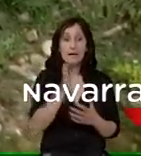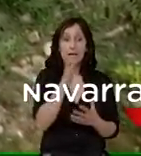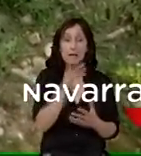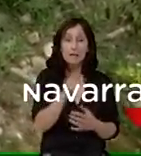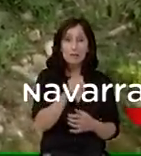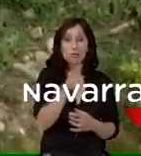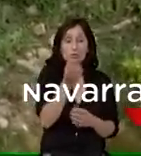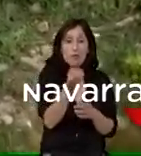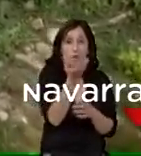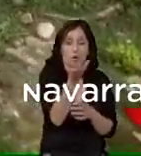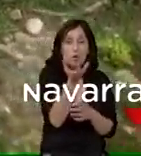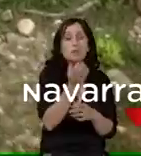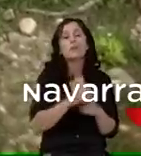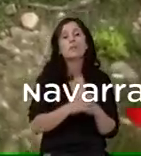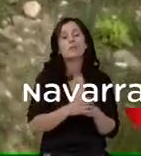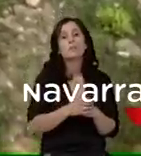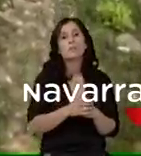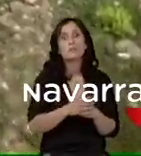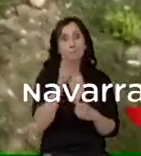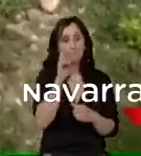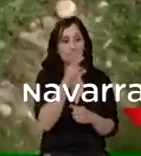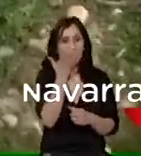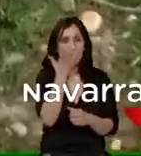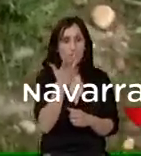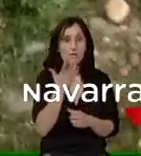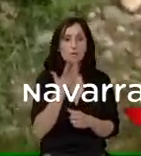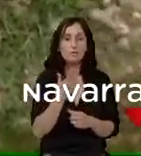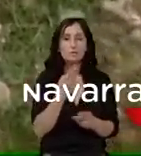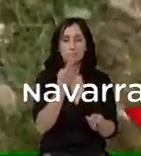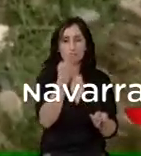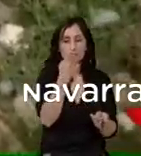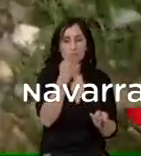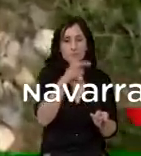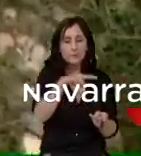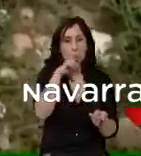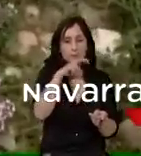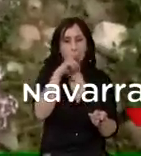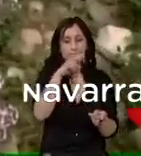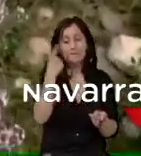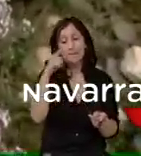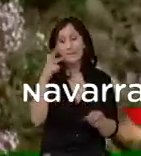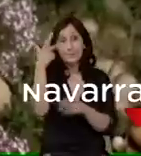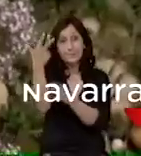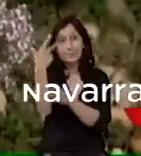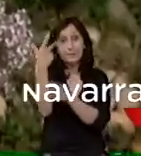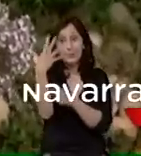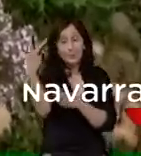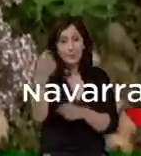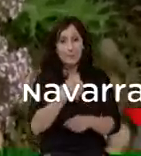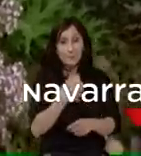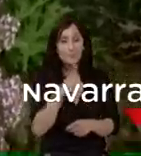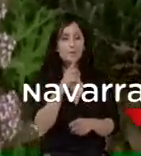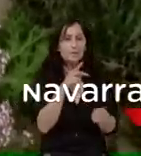flor. Fíjate qué colorido y sobre todo el aroma, que ya sé que detrás de las cámaras no lo pueden apreciar,